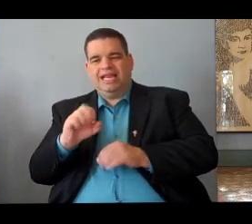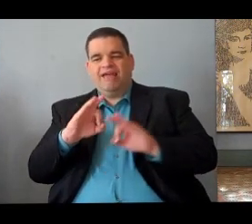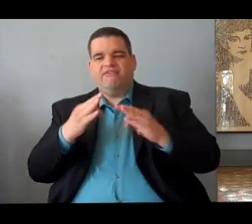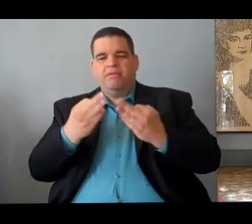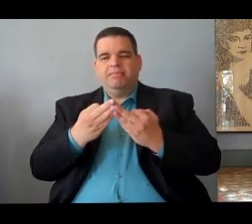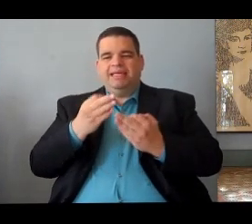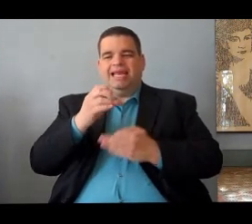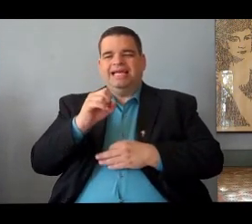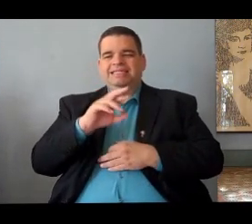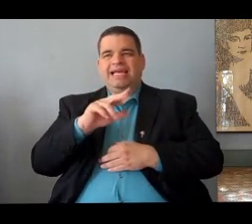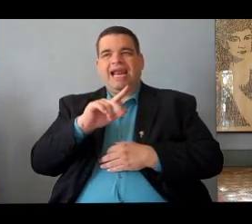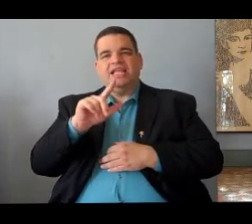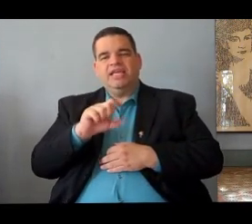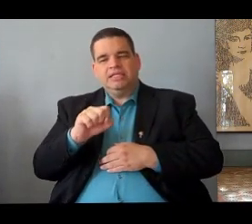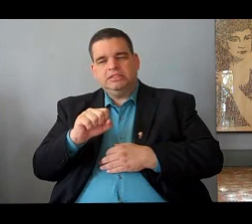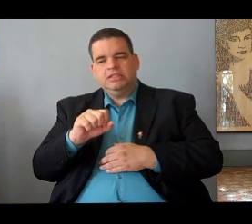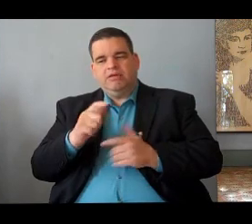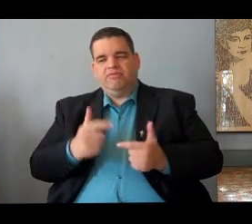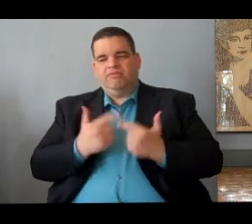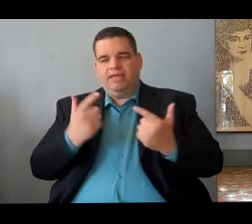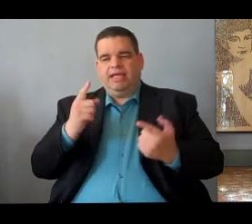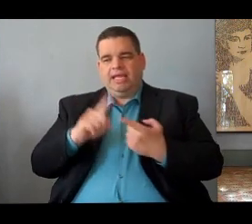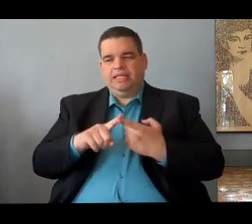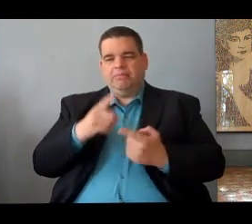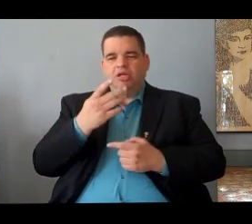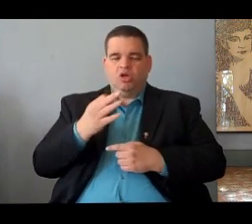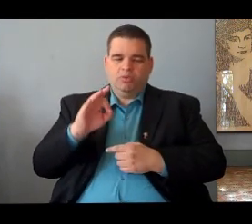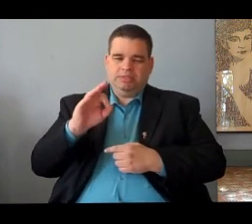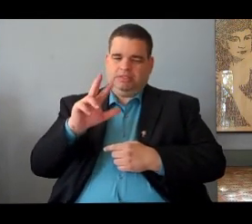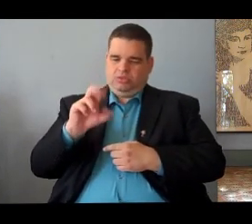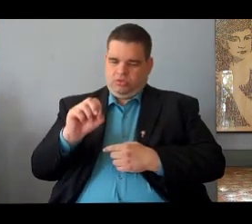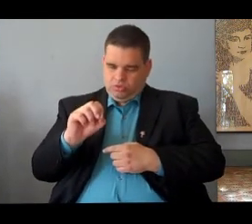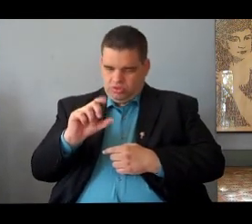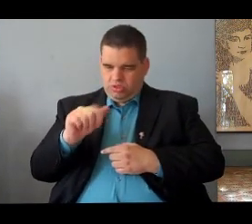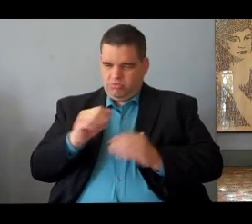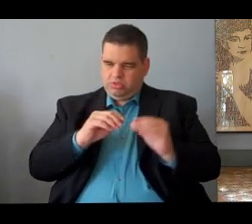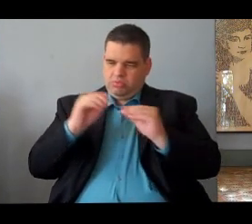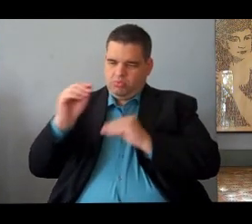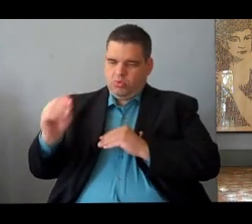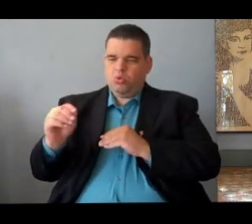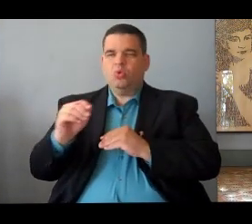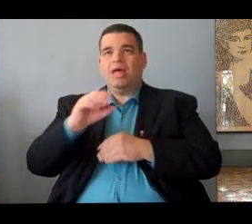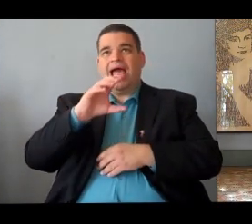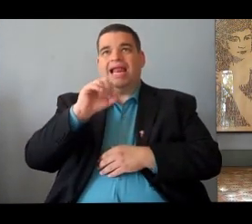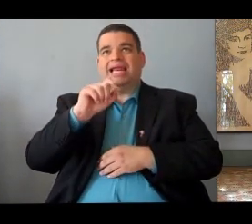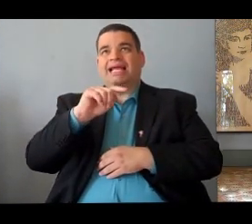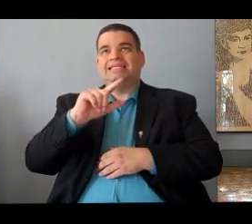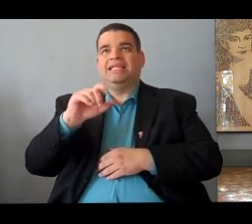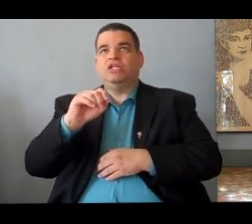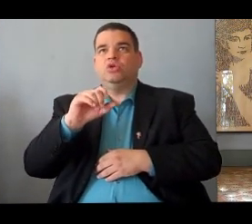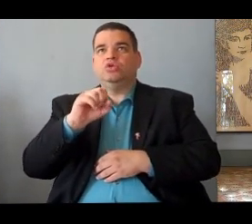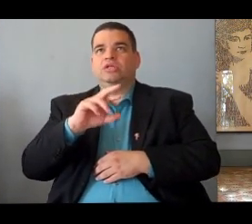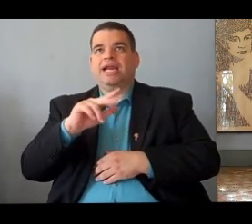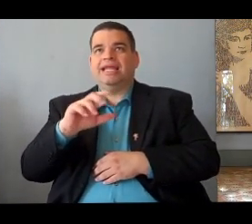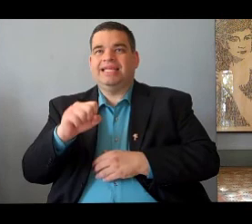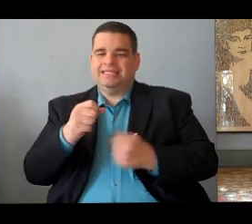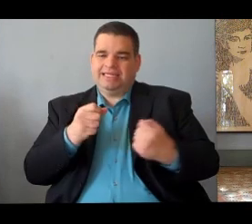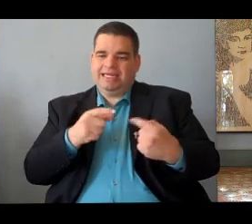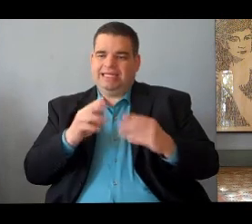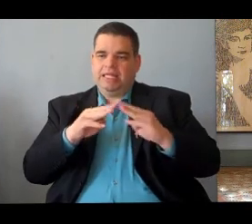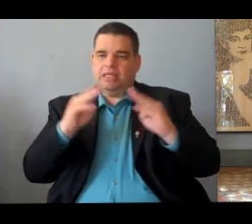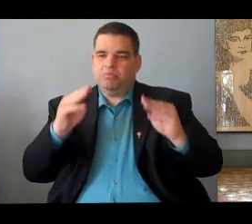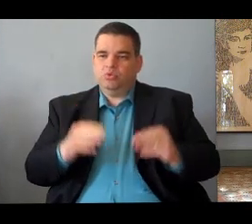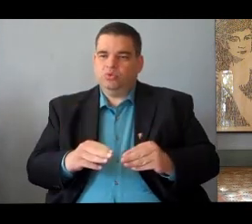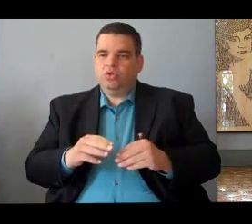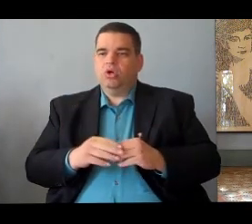esta residencia aproximadamente hasta 1930, que entonces se trasladan al Castillo Serrayes, ubicado también cerquita del museo.